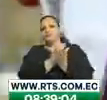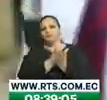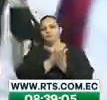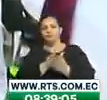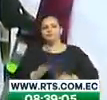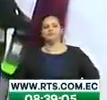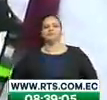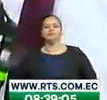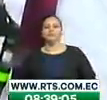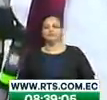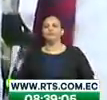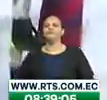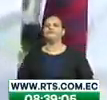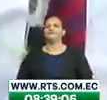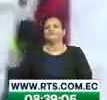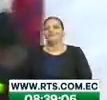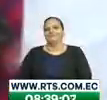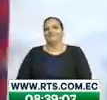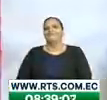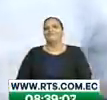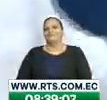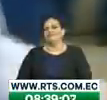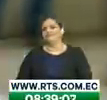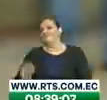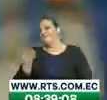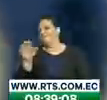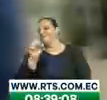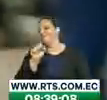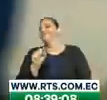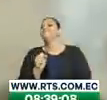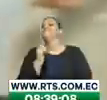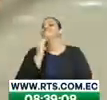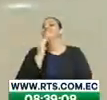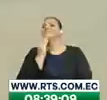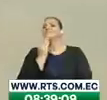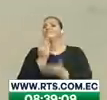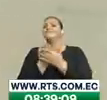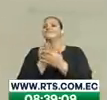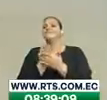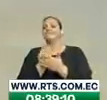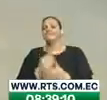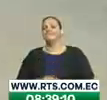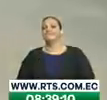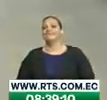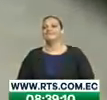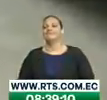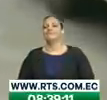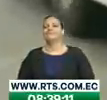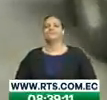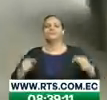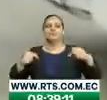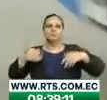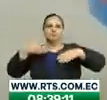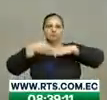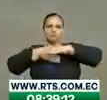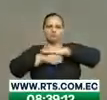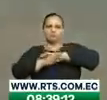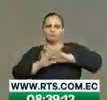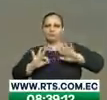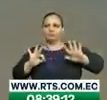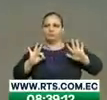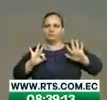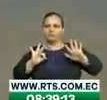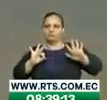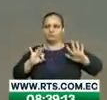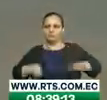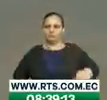gracias. He aprendido un poco del trabajo de ustedes. Perfecto, muchas gracias. Esa es la situación que se vive aquí en la entrada de la 8. Mire,